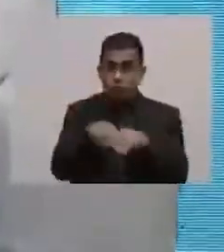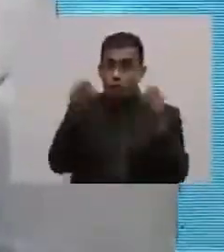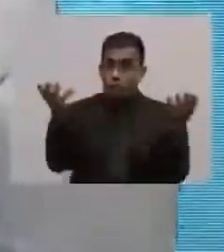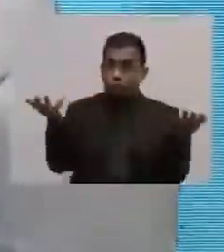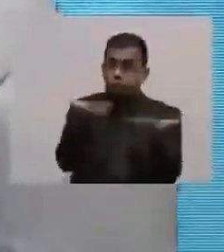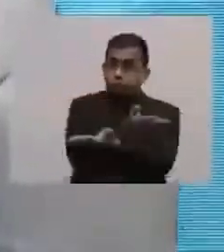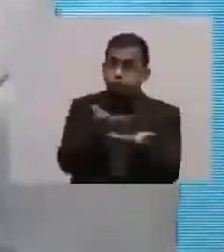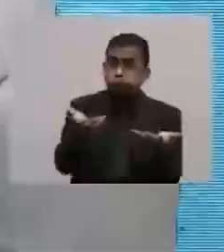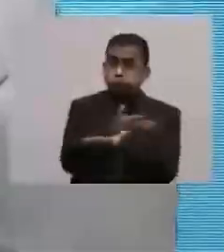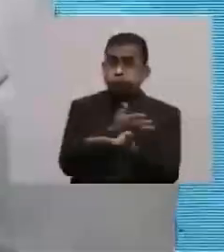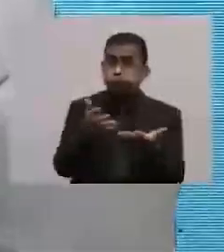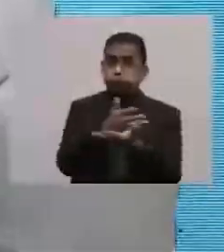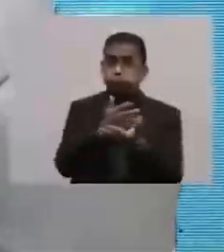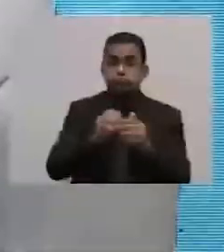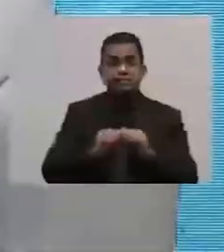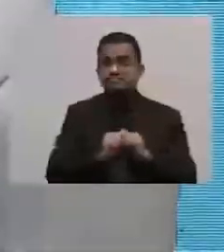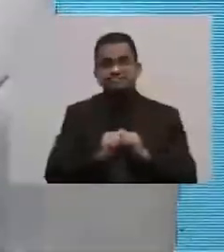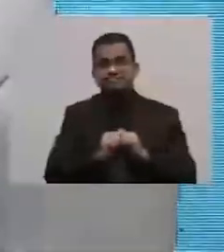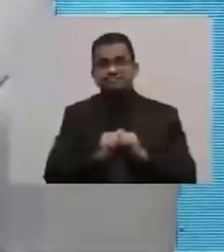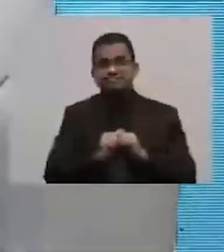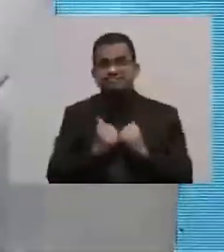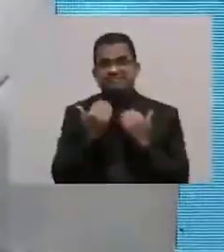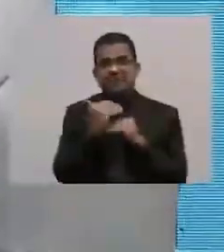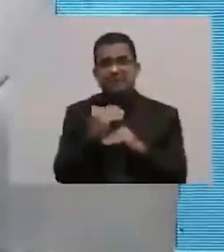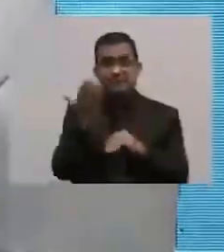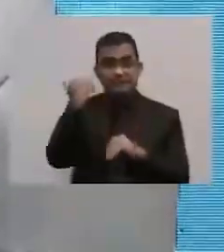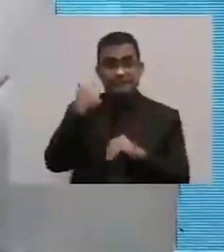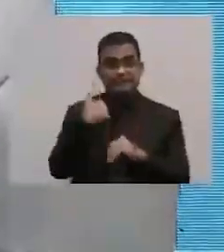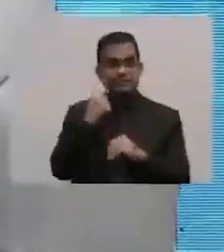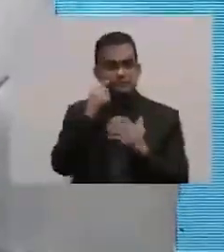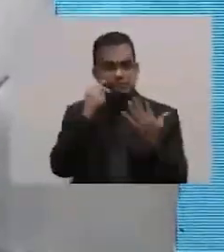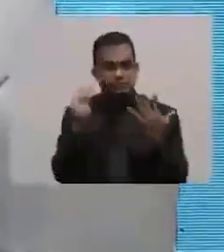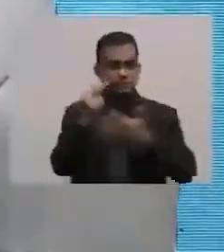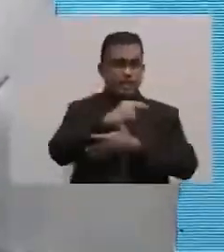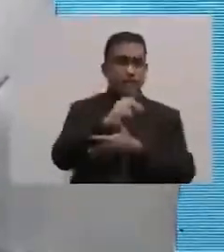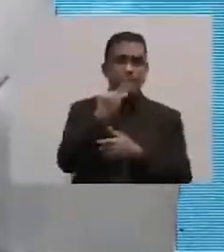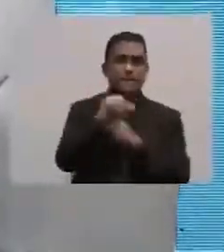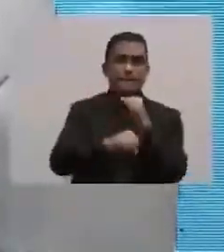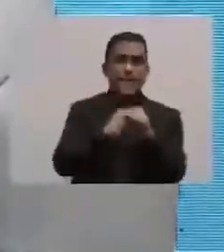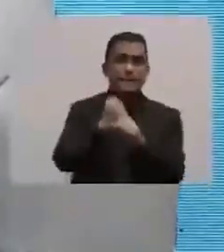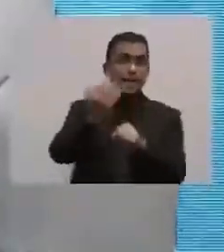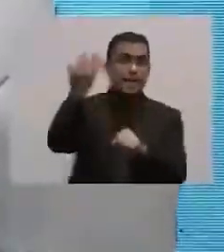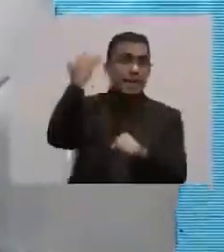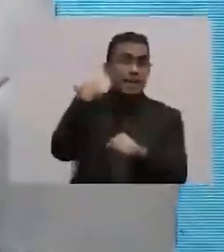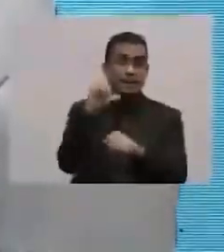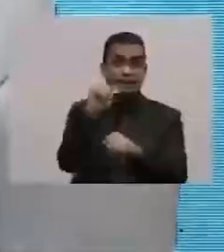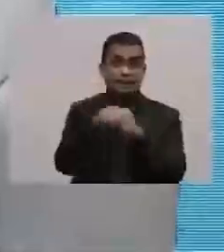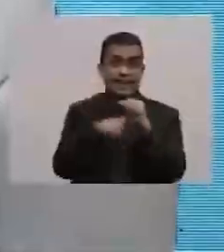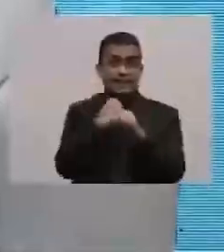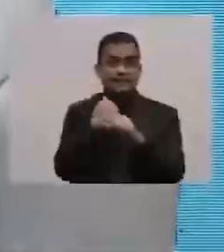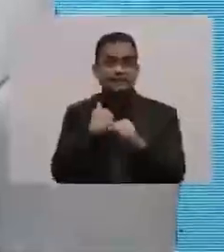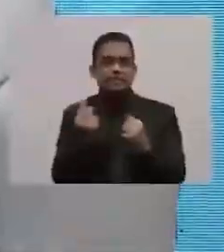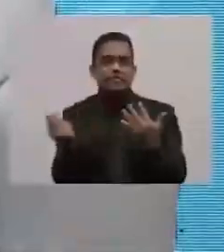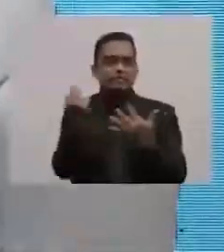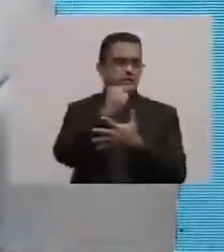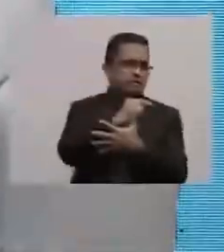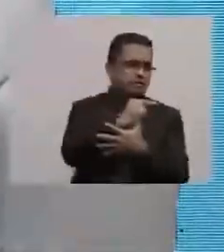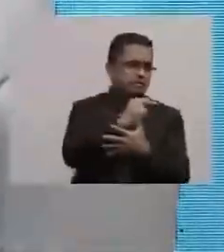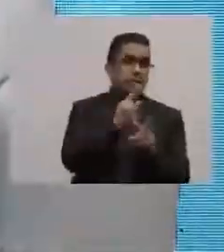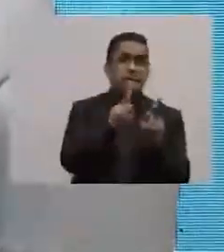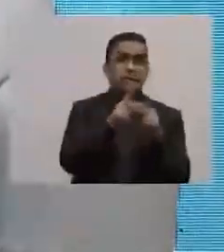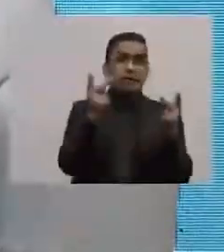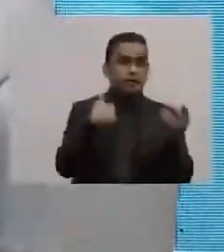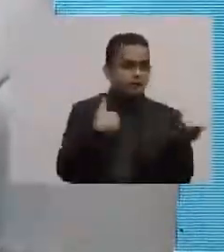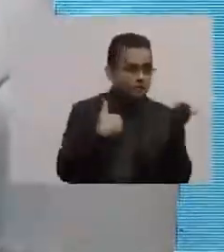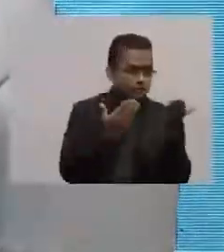el periódico El Caribe cuando trabajaba, digo, déjame ver cómo han sido los 20 años pasados de comunicación aquí, cogía tres periódicos